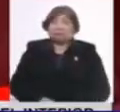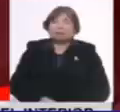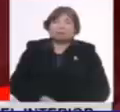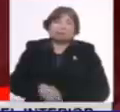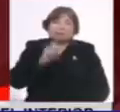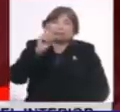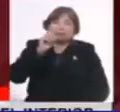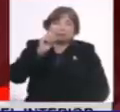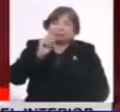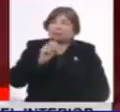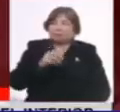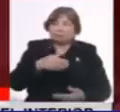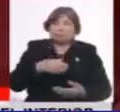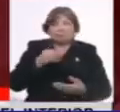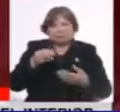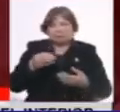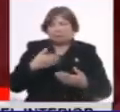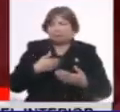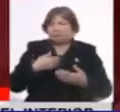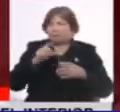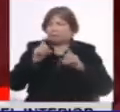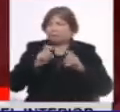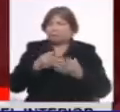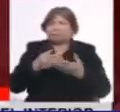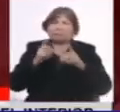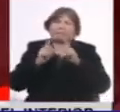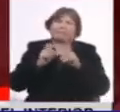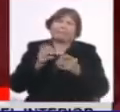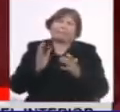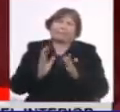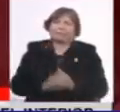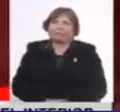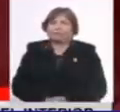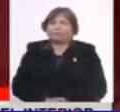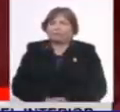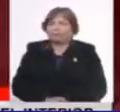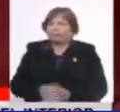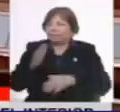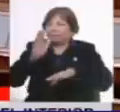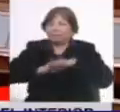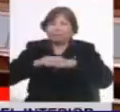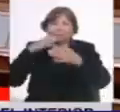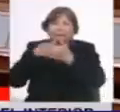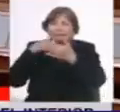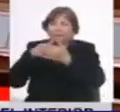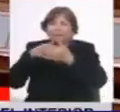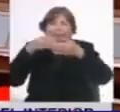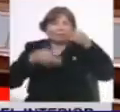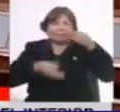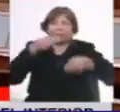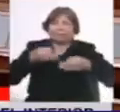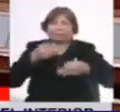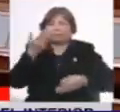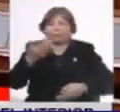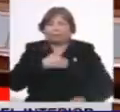me formulen, pero seguramente me van a formular preguntas sobre la obstrucción a la justicia por